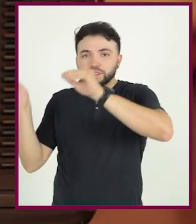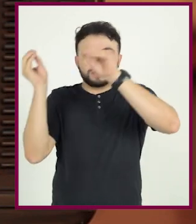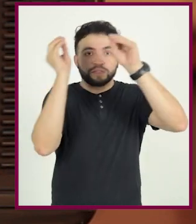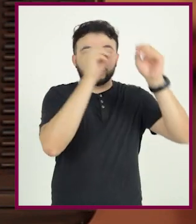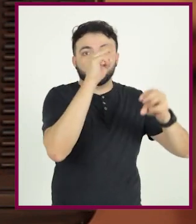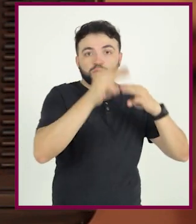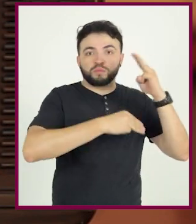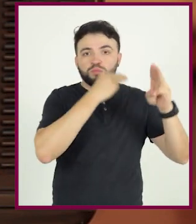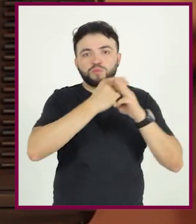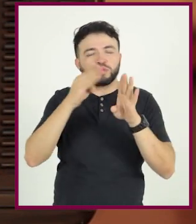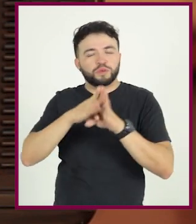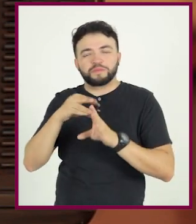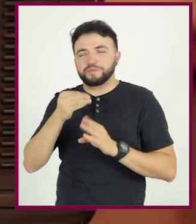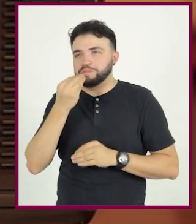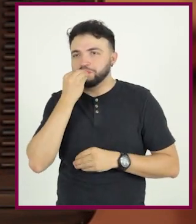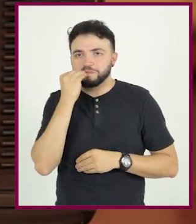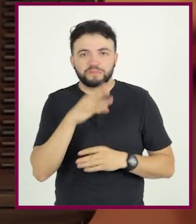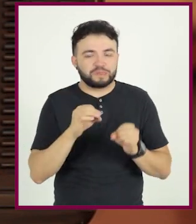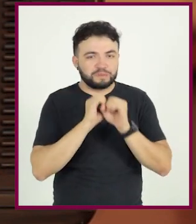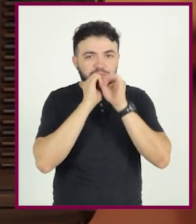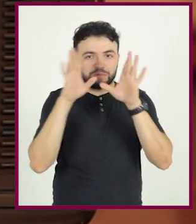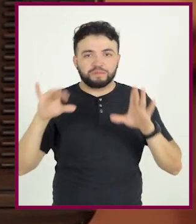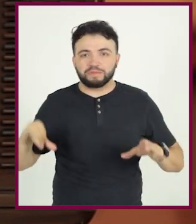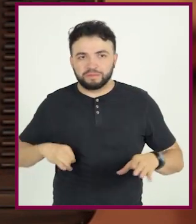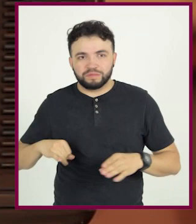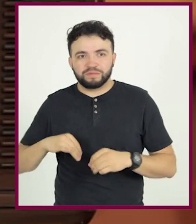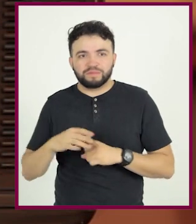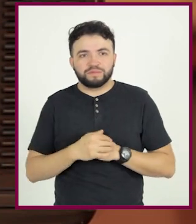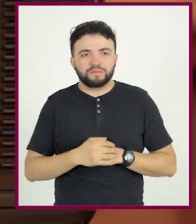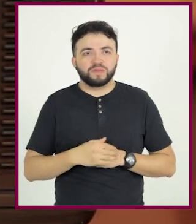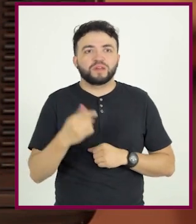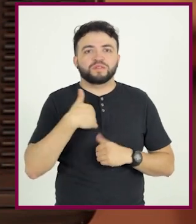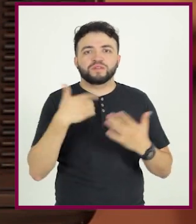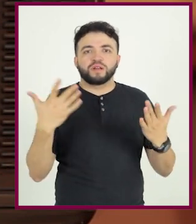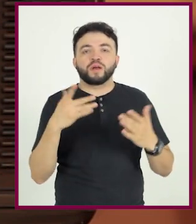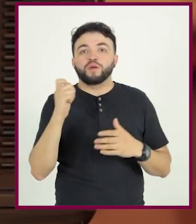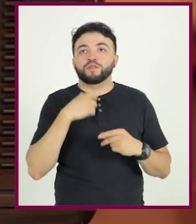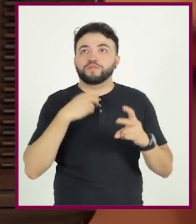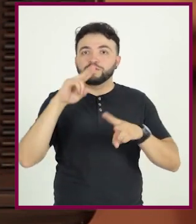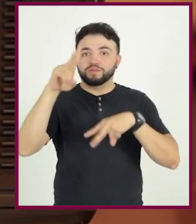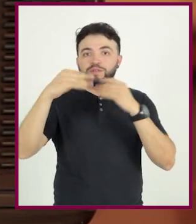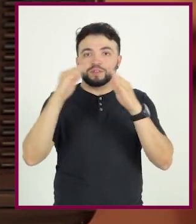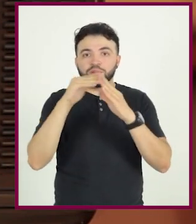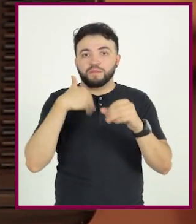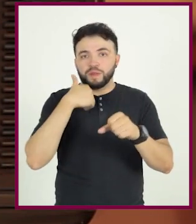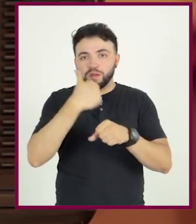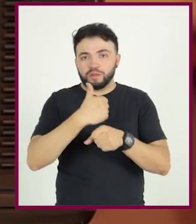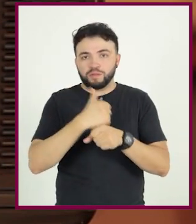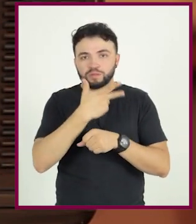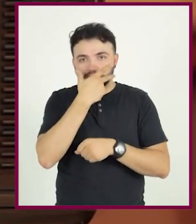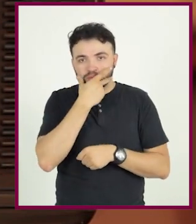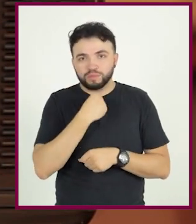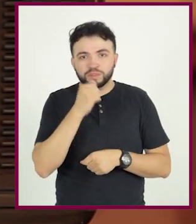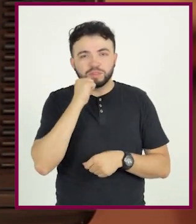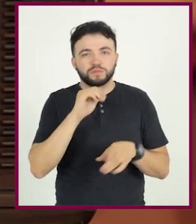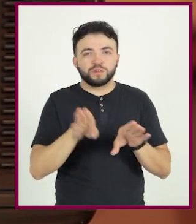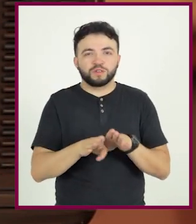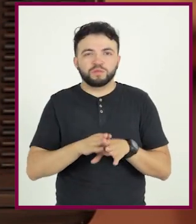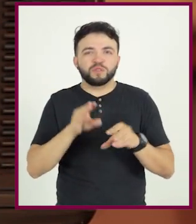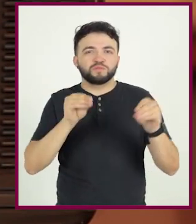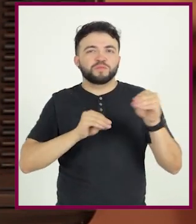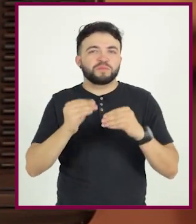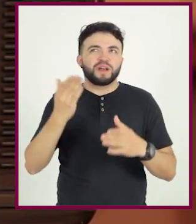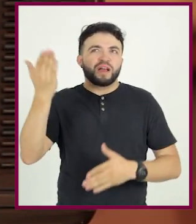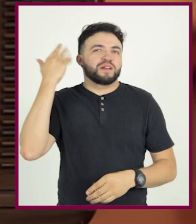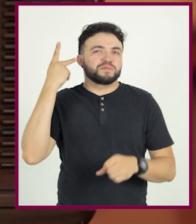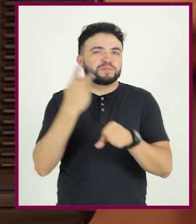transportado a un mundo a veces maravilloso y otras veces grotesco, pero siempre interesante. Los empleo cuando voy a la casa de mi abuelito,